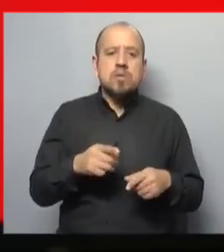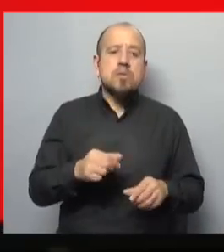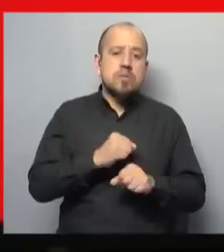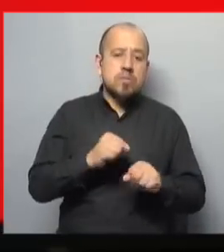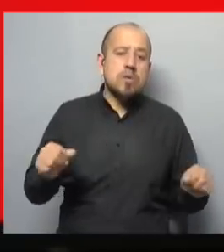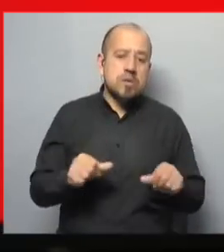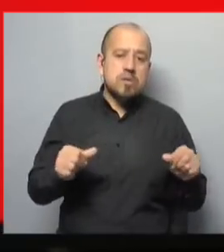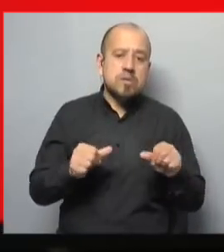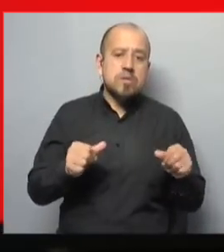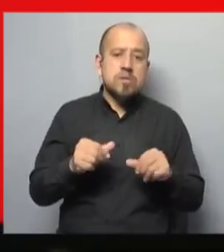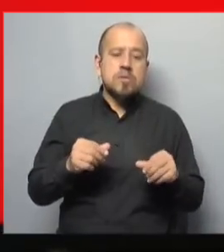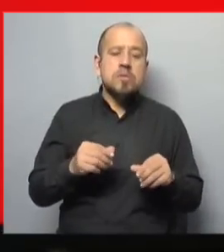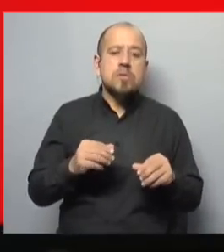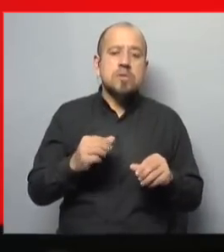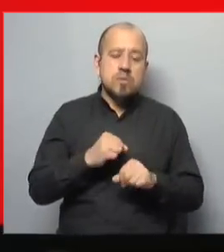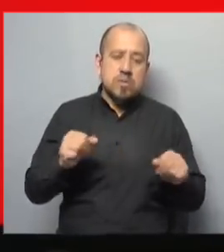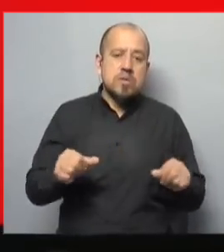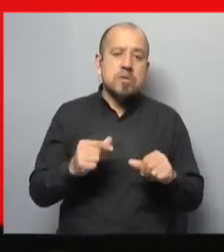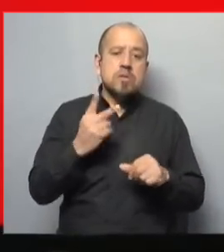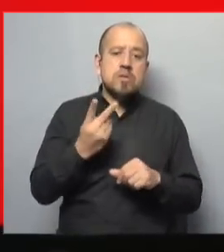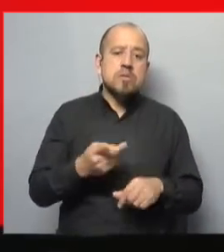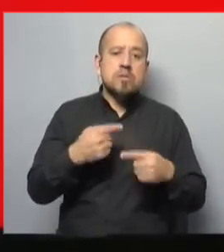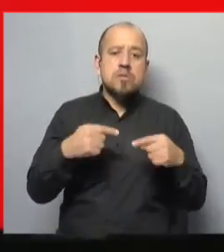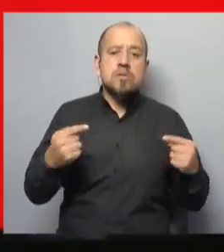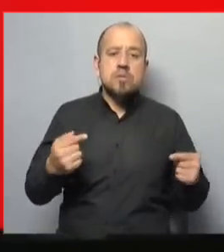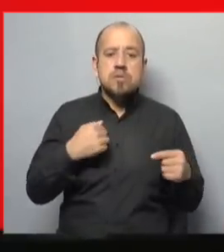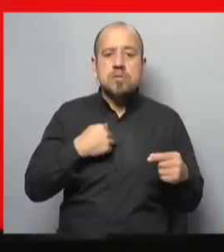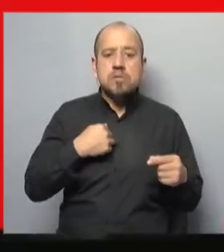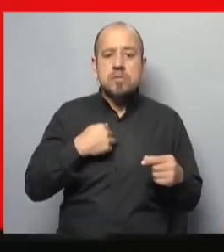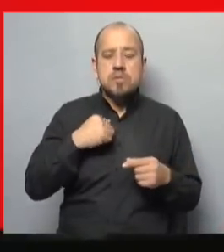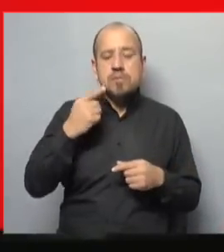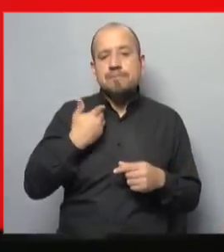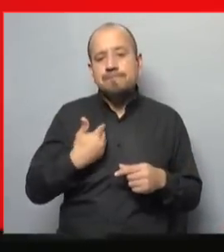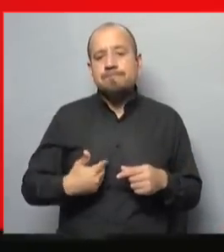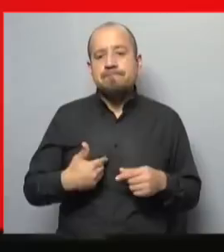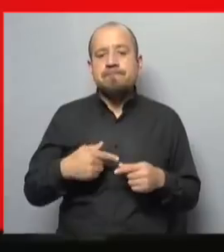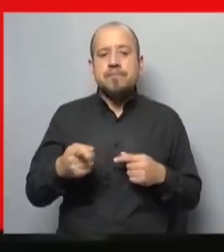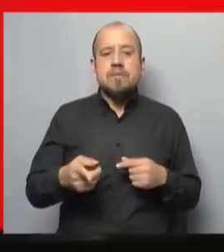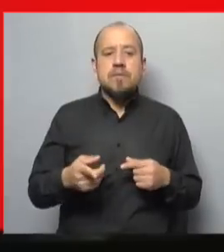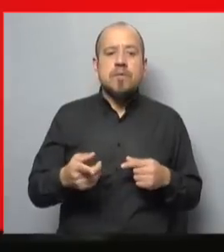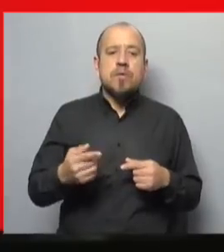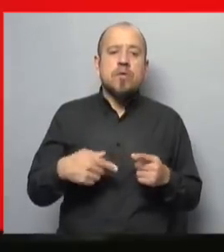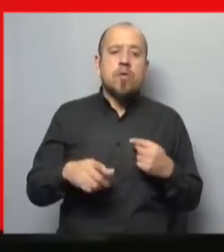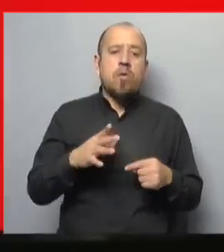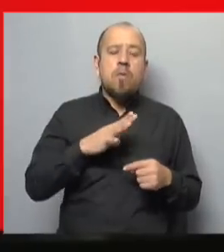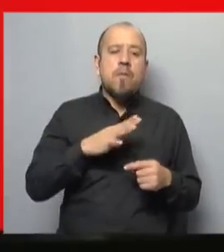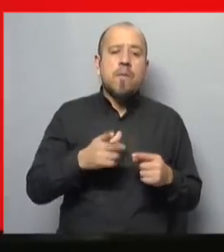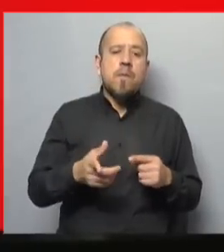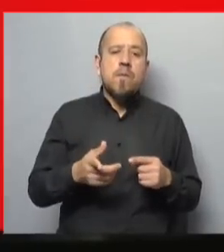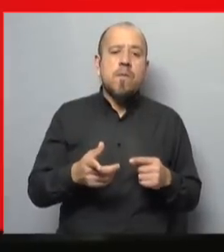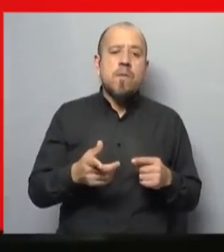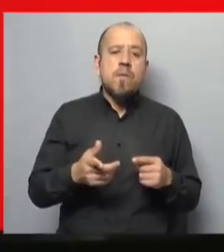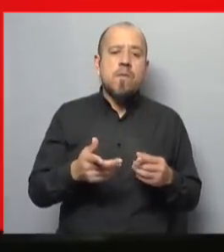se pueden hacer las dos cosas no me quedé con una cuestión lamentablemente del punto de vista más pragmático tenemos una cuestión que es